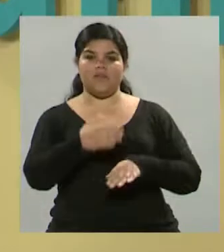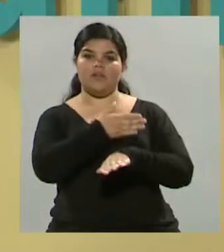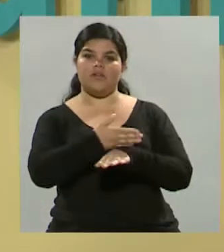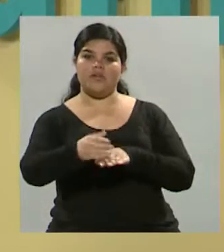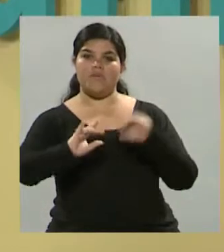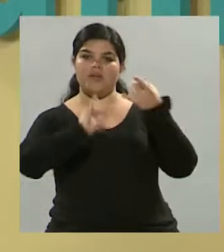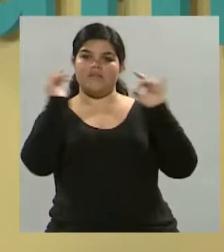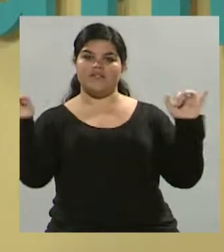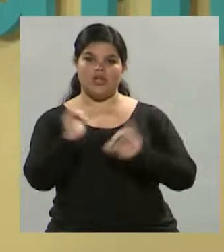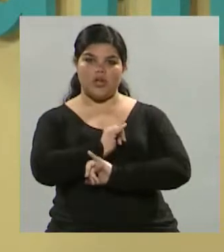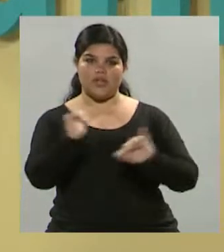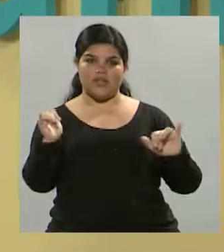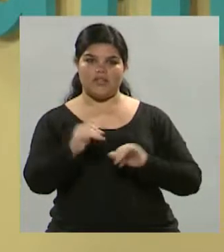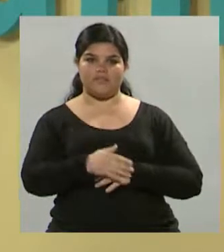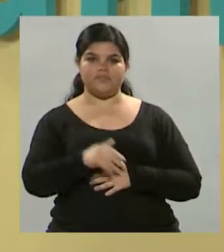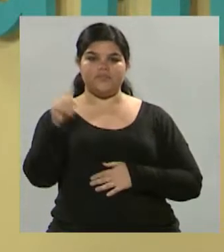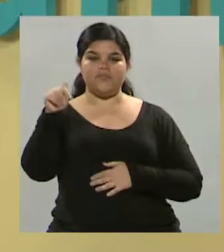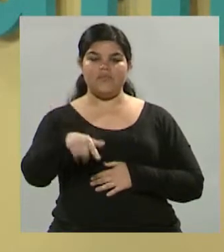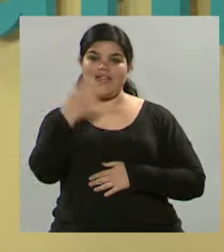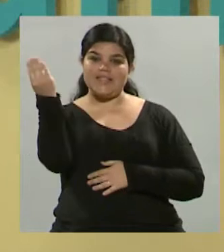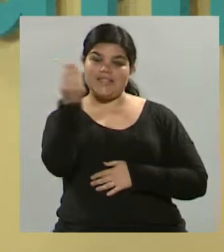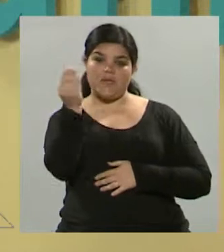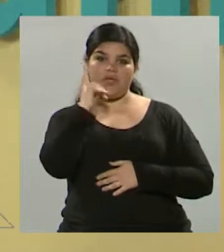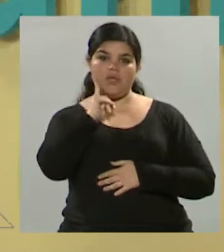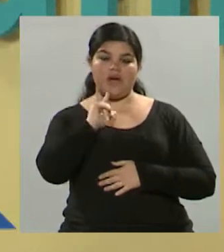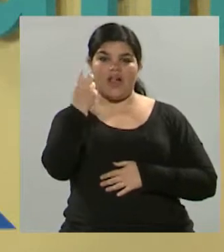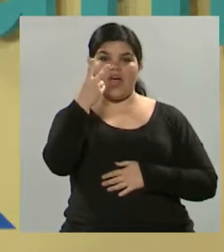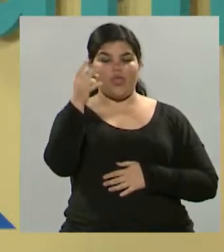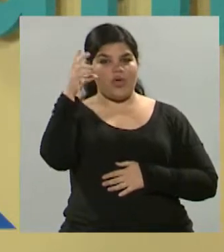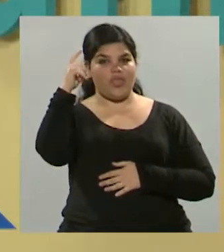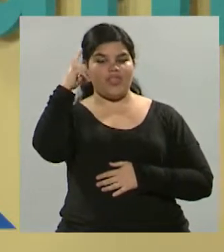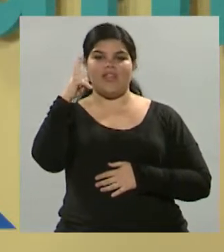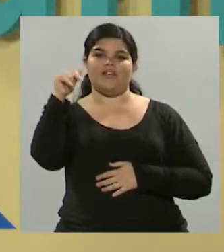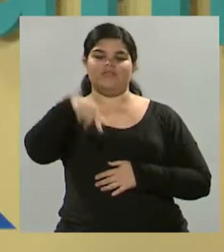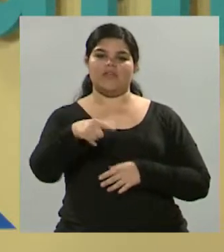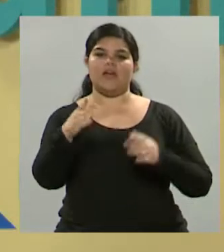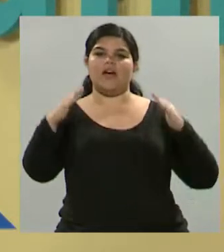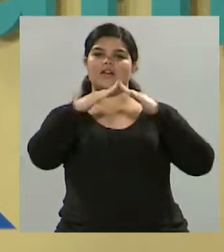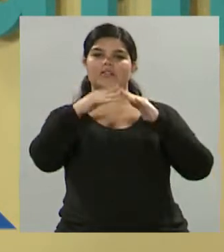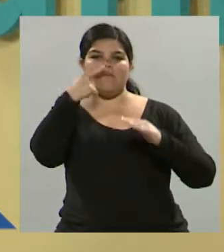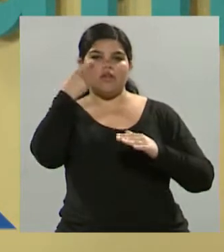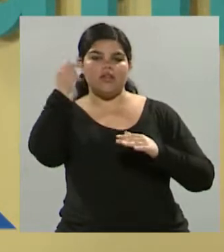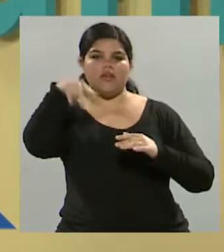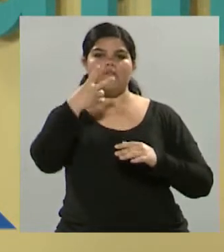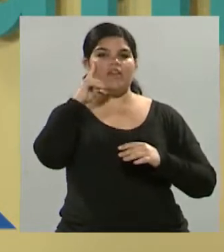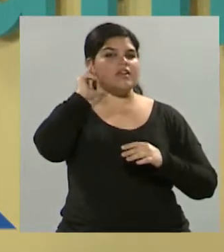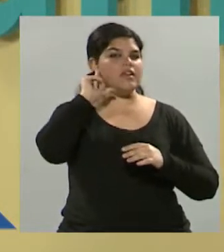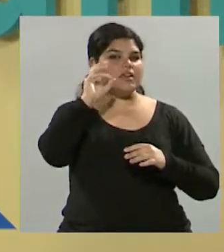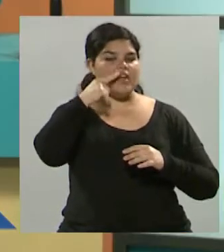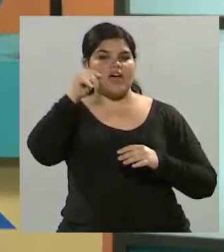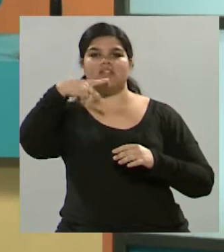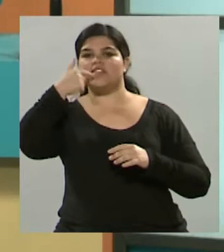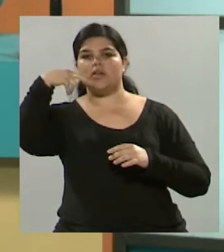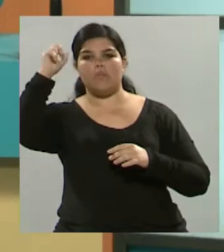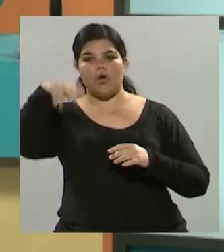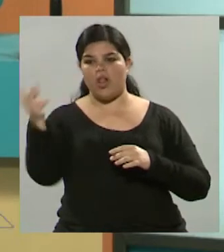Continuamos en Unidiversidad Noticias este sábado a las 22 en Casa Violeta. Virginia Di Blasi y Gabriela Simón presentan lo que viene. Ya han